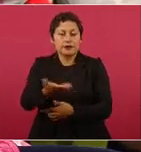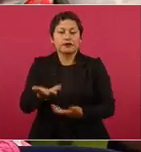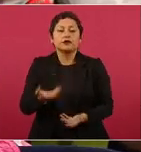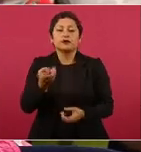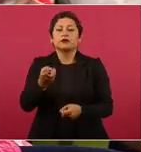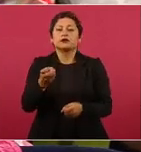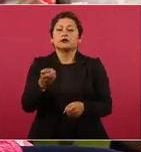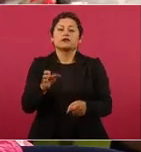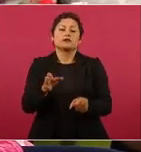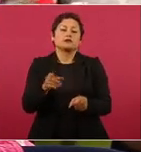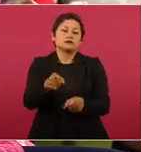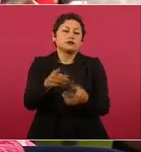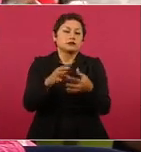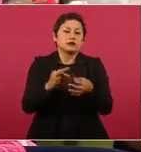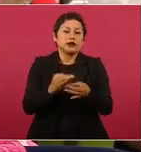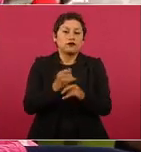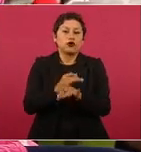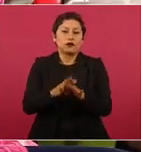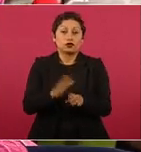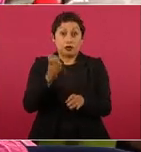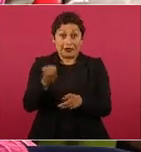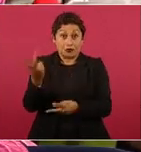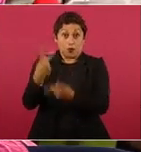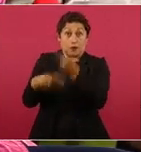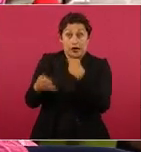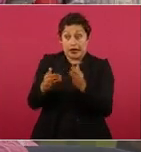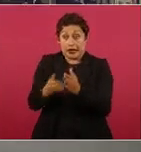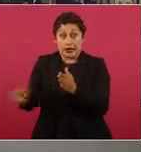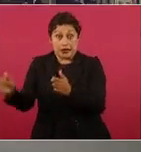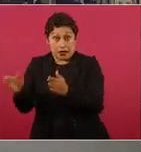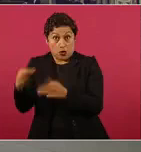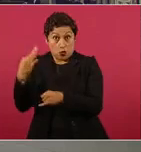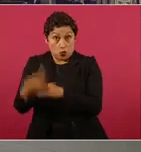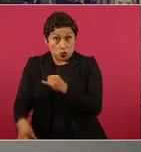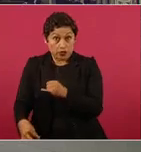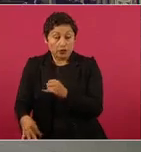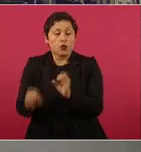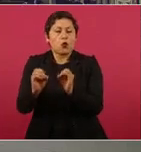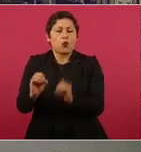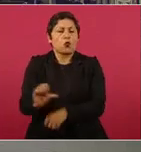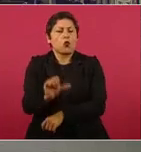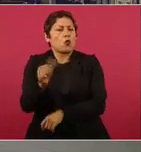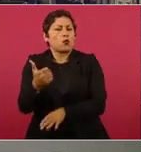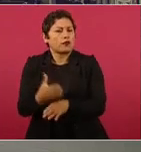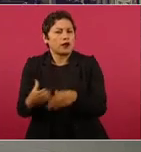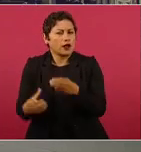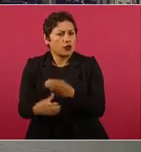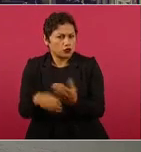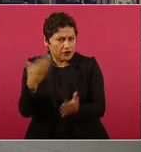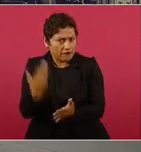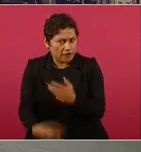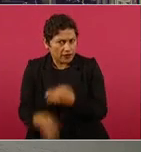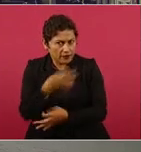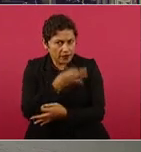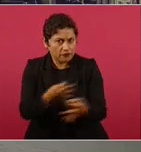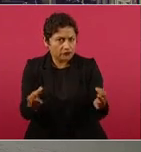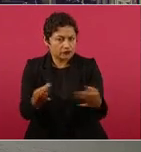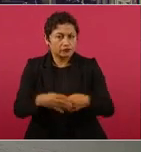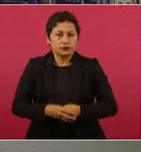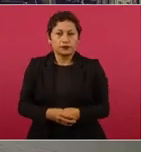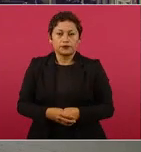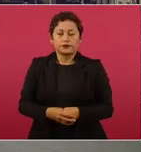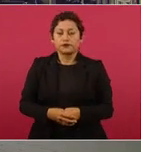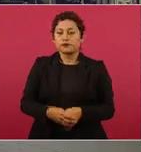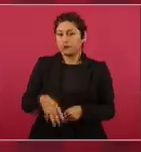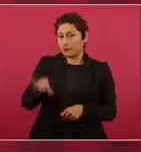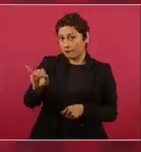tercer paquete de eso o el tercer paquete aquí en México es otra cosa que no se ha anunciado? Sí, son